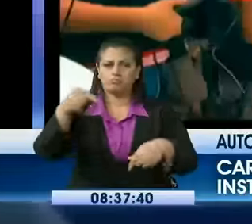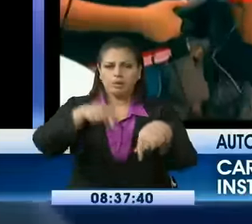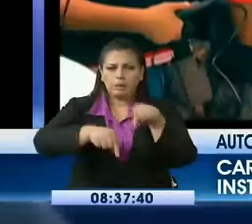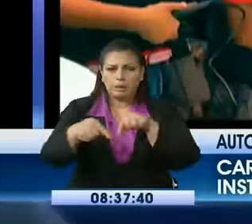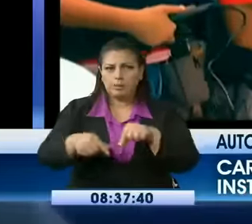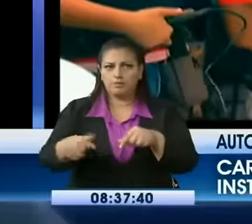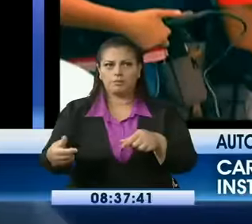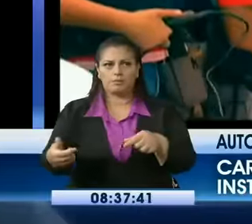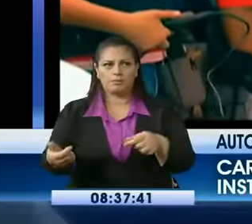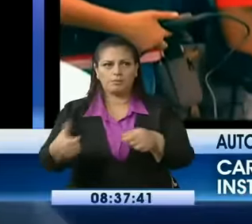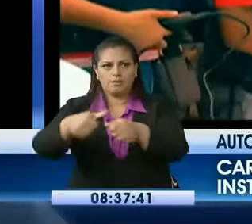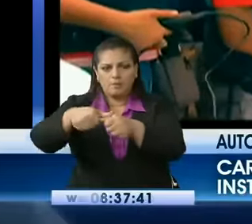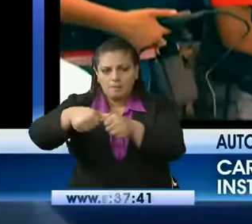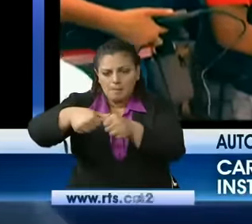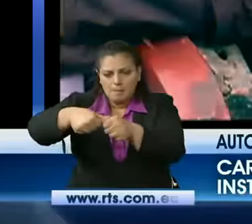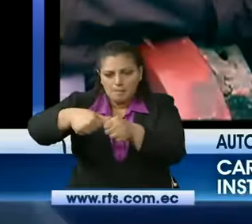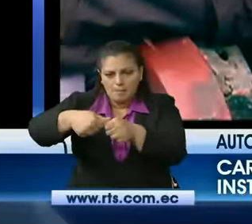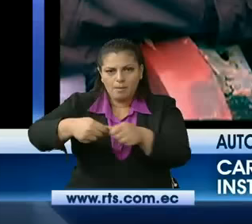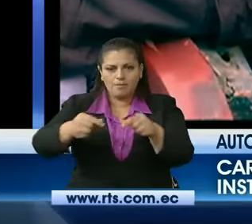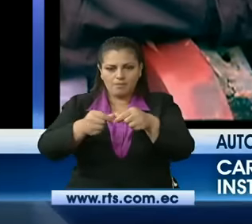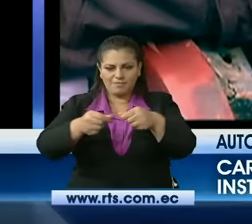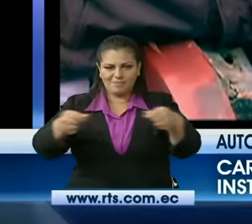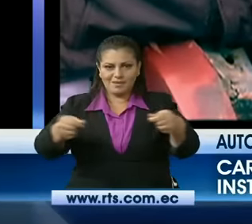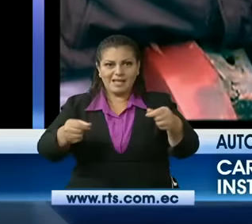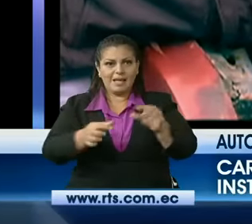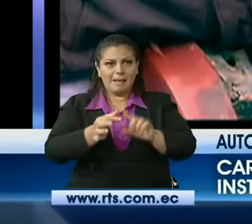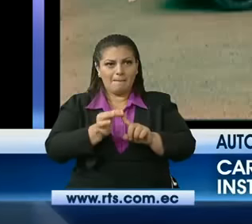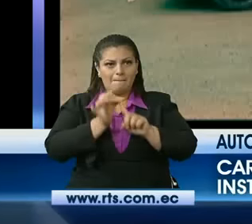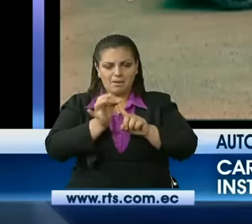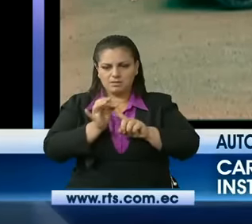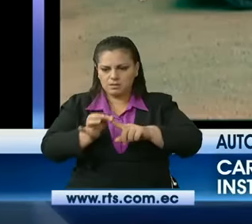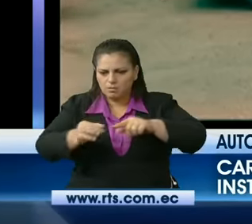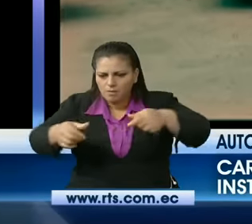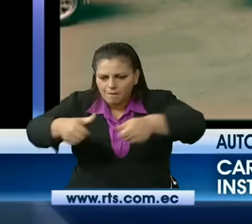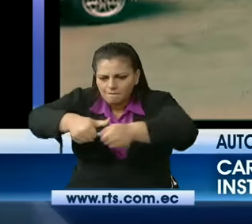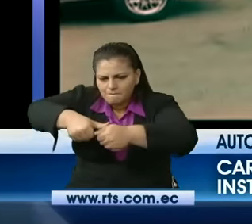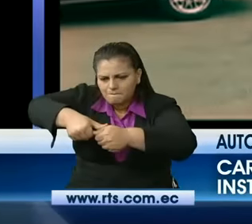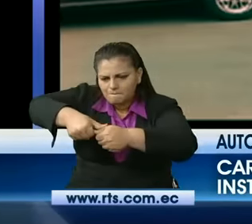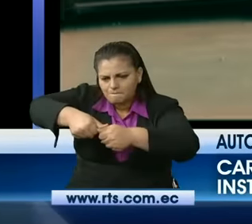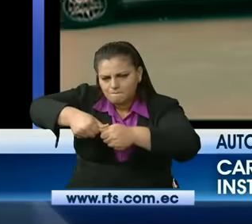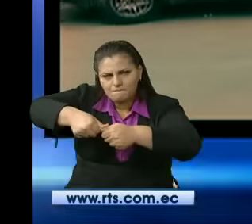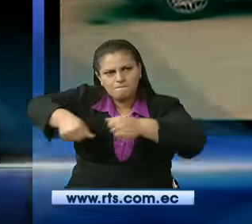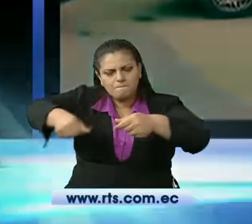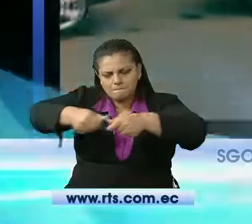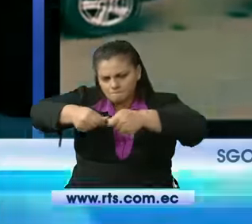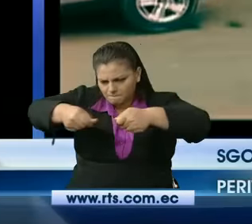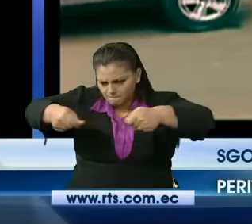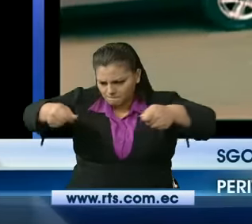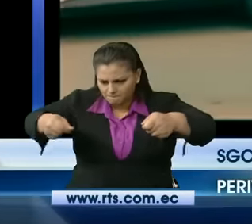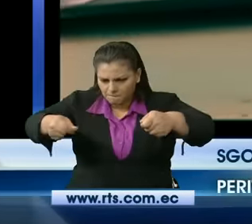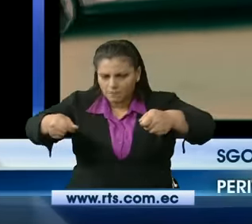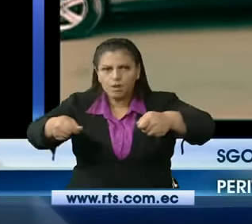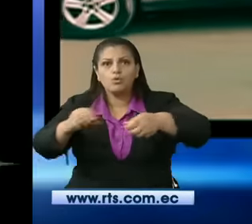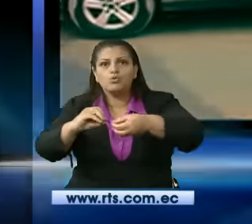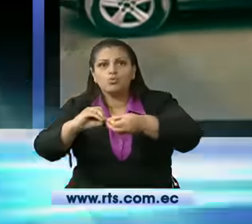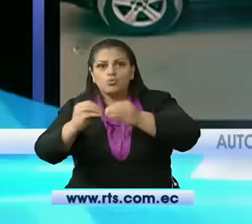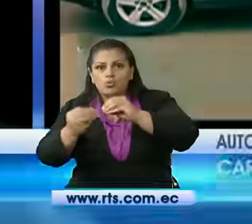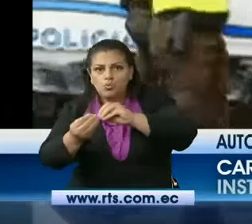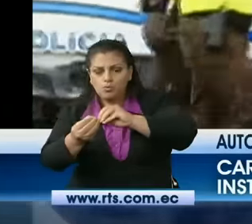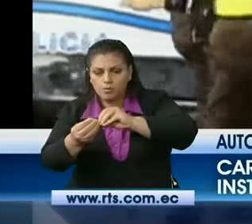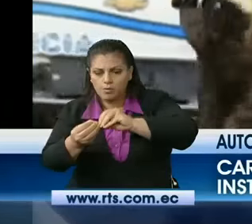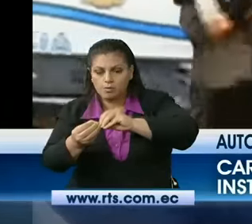El revenido químico con la finalidad de poder llegar a determinar la autenticidad o veracidad de los números que han sido